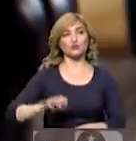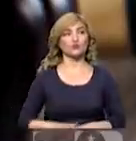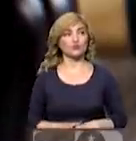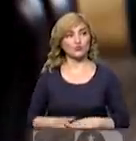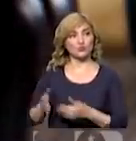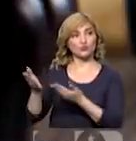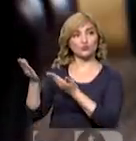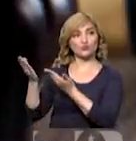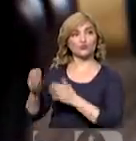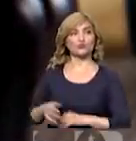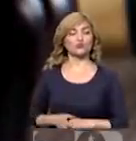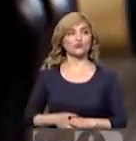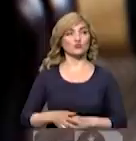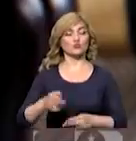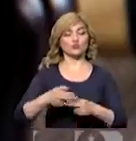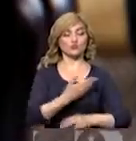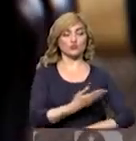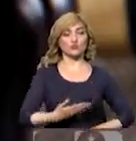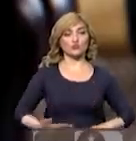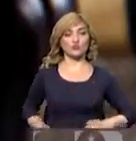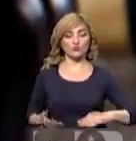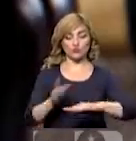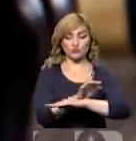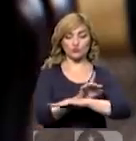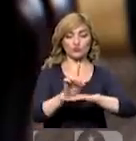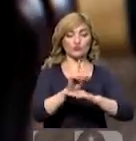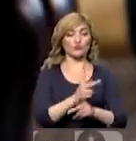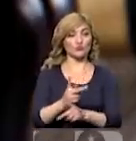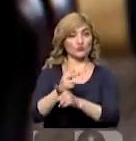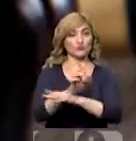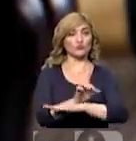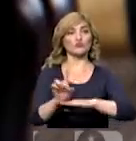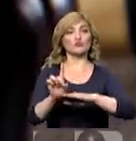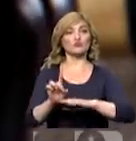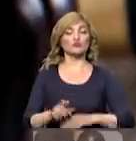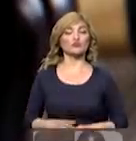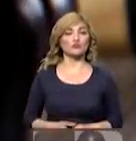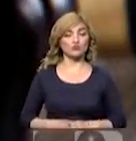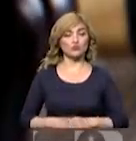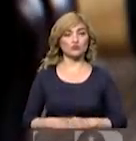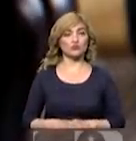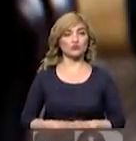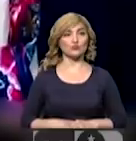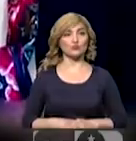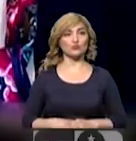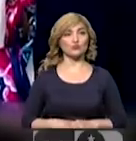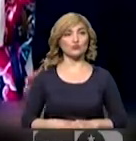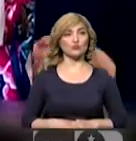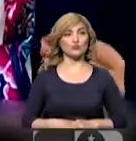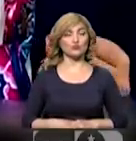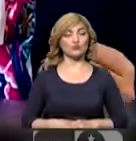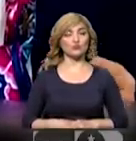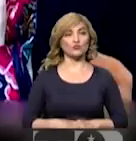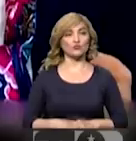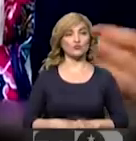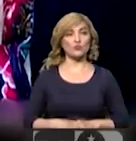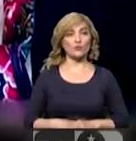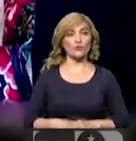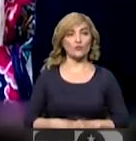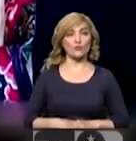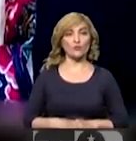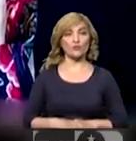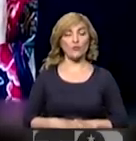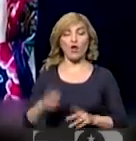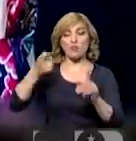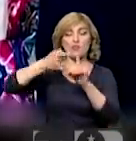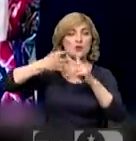Yoseni R., expresidenta del Consejo del Directorio del Instituto Ecuatoriano de Seguridad Social. Si bien no tenían una